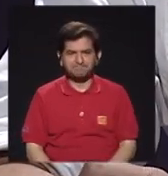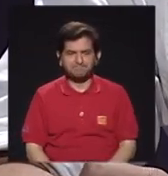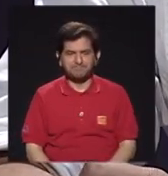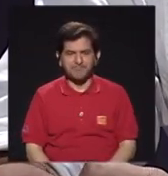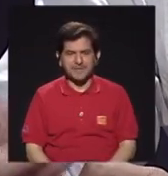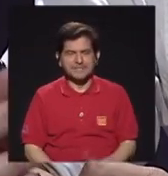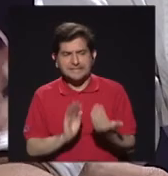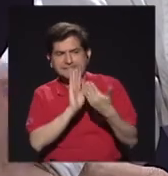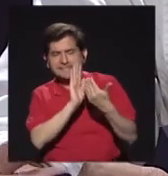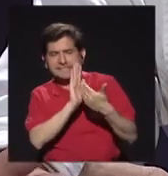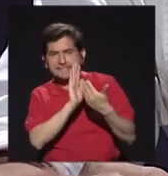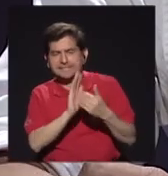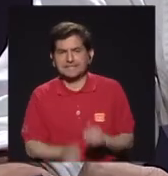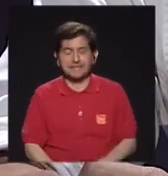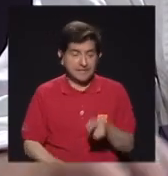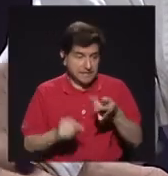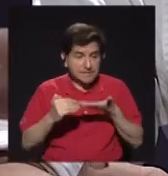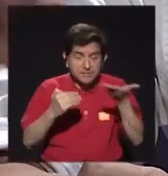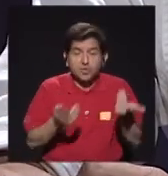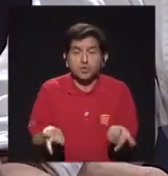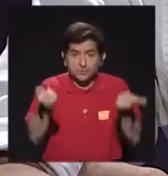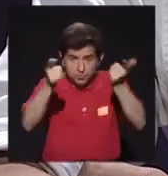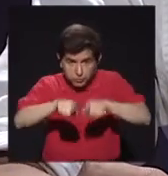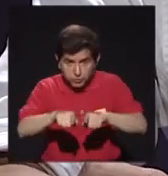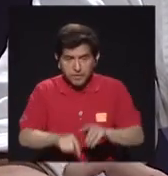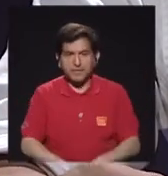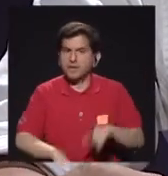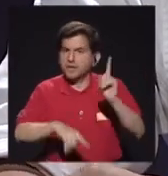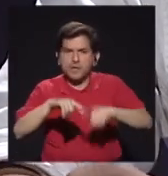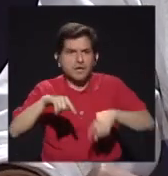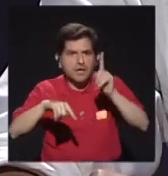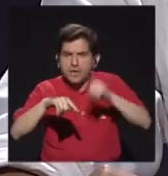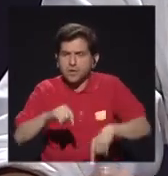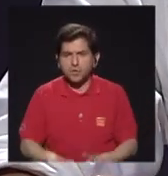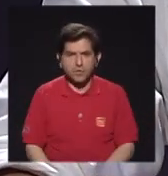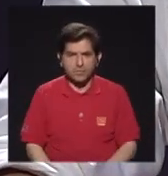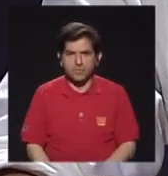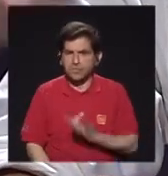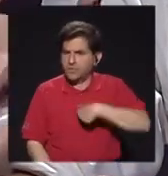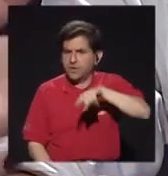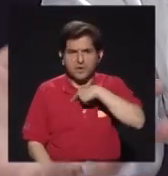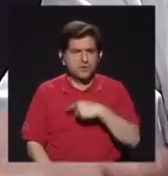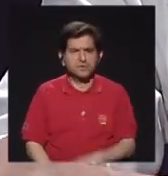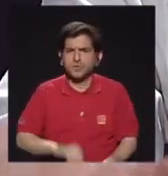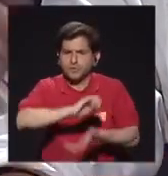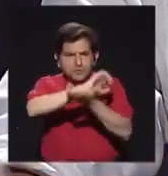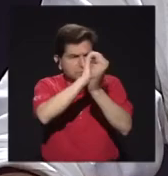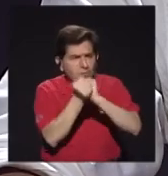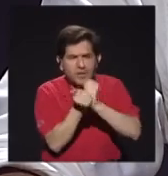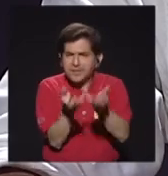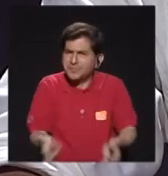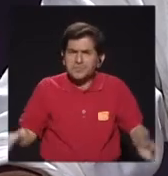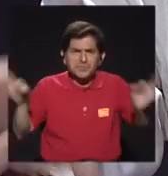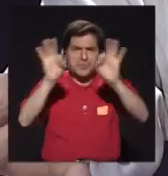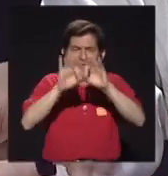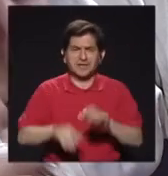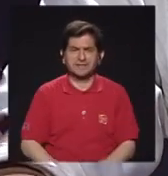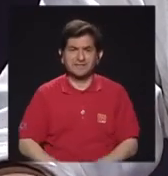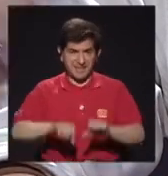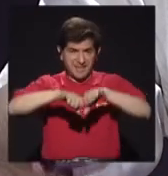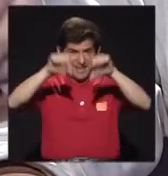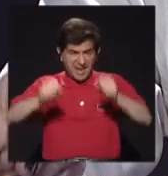mucho ruido el que pasen estas cosas y que no se puedan hacer gran grandes transformaciones creo que el sistema